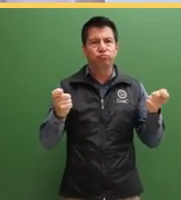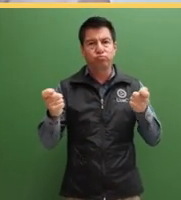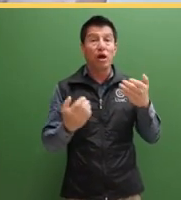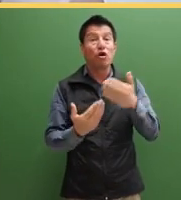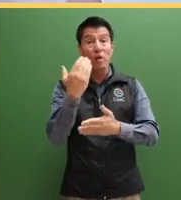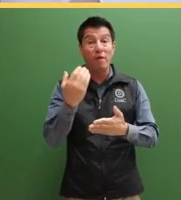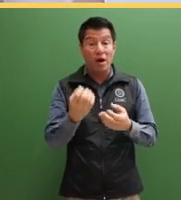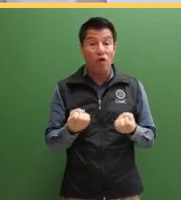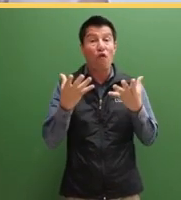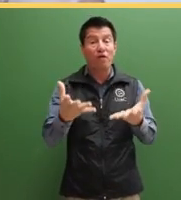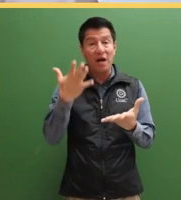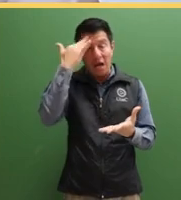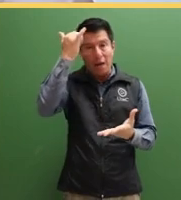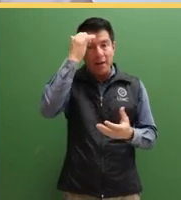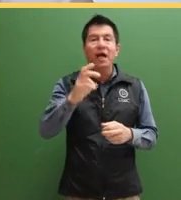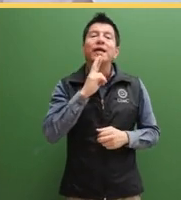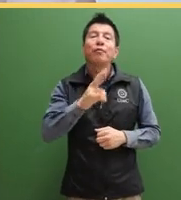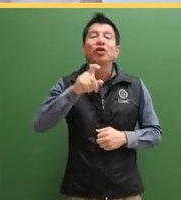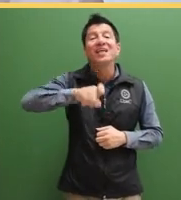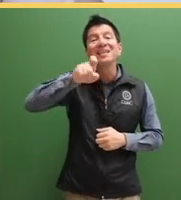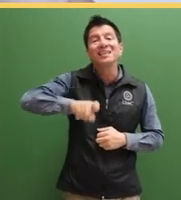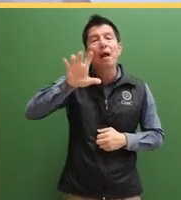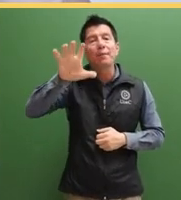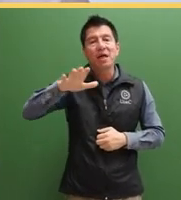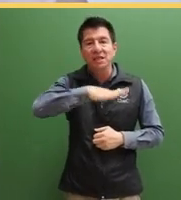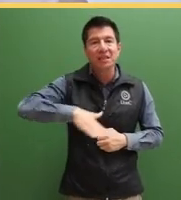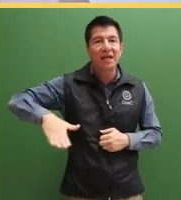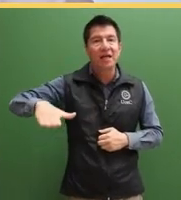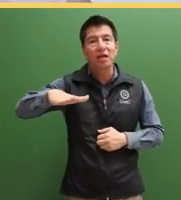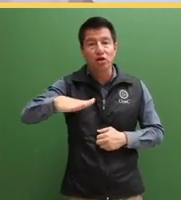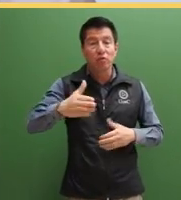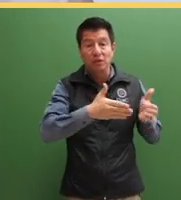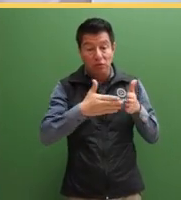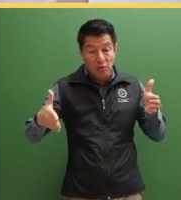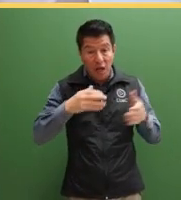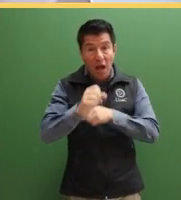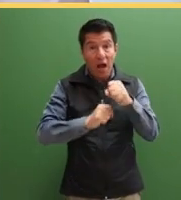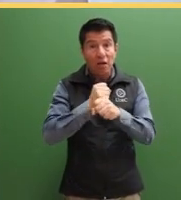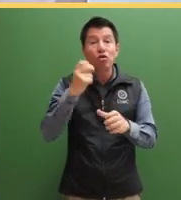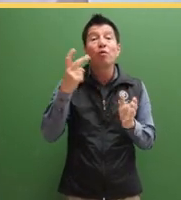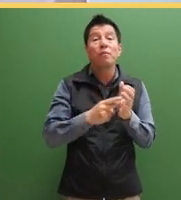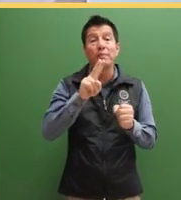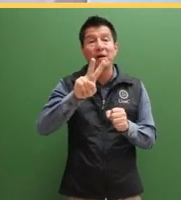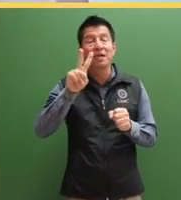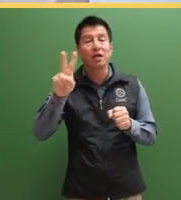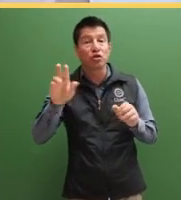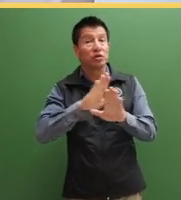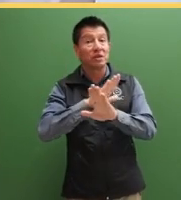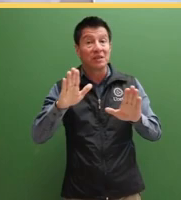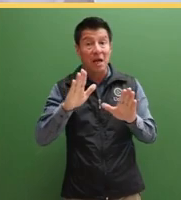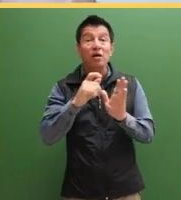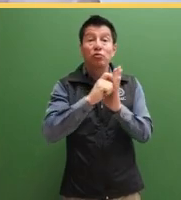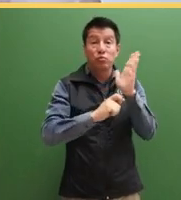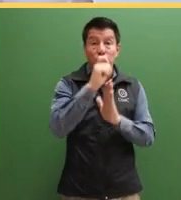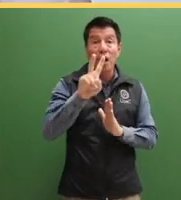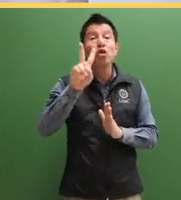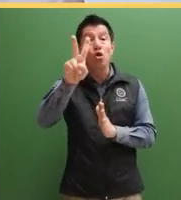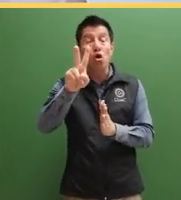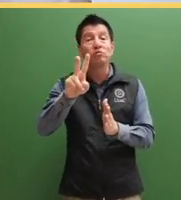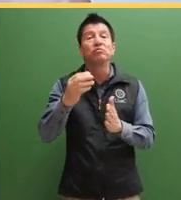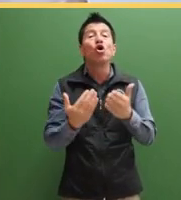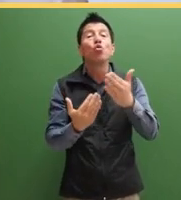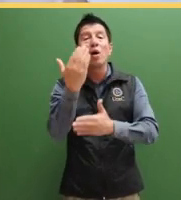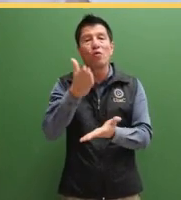oferta académica que responde a las necesidades del país y de la región, en la vigencia 2022 se obtuvo registro calificado de 2 nuevos